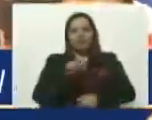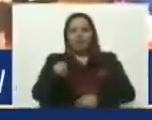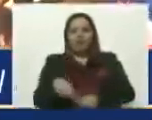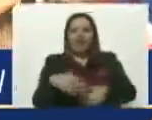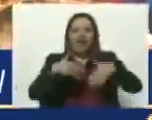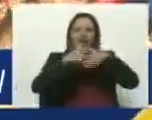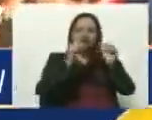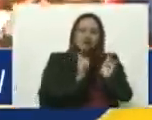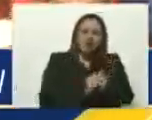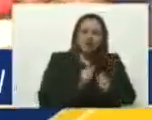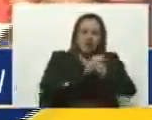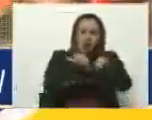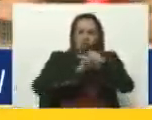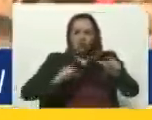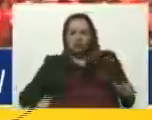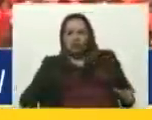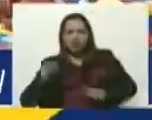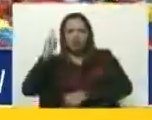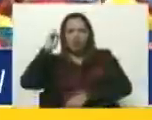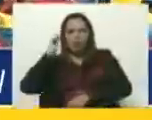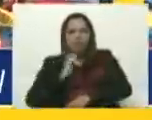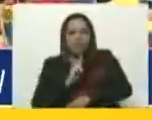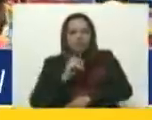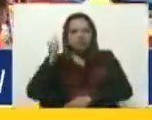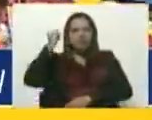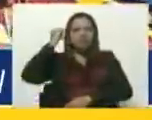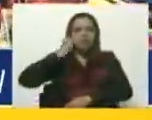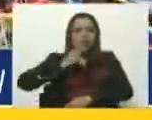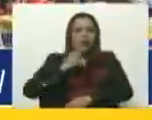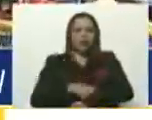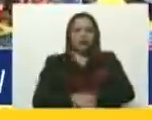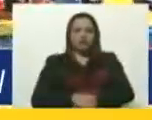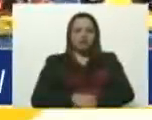hubo en portuguesa en bolívar o en sucre